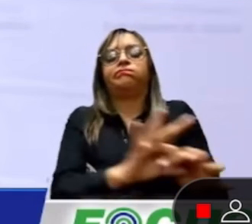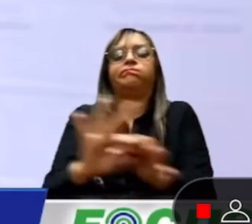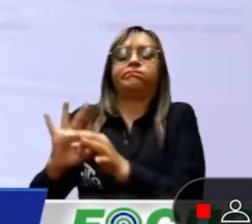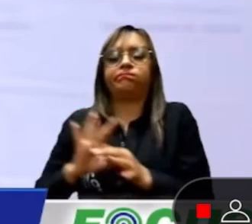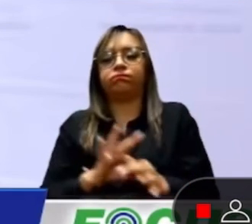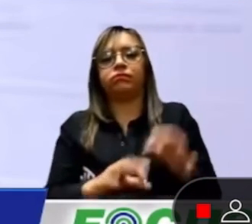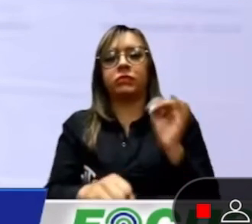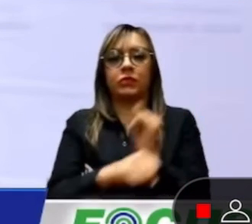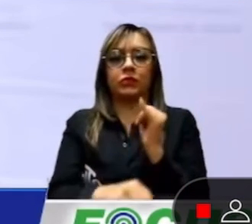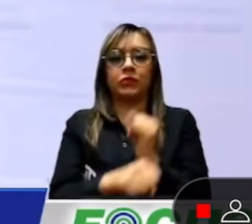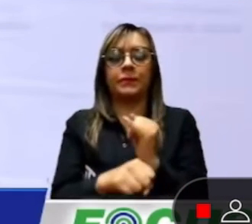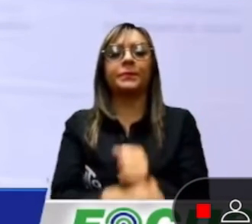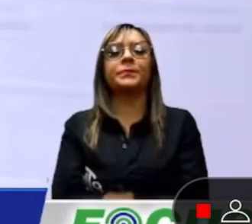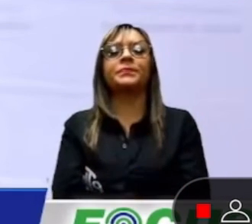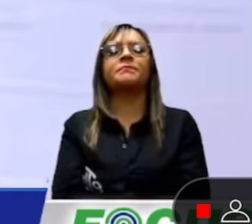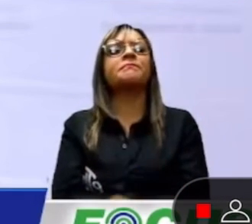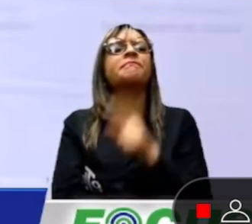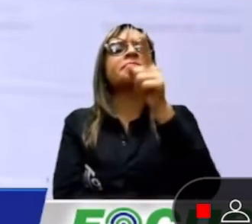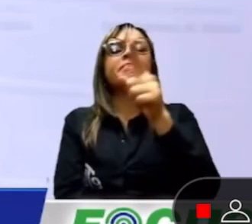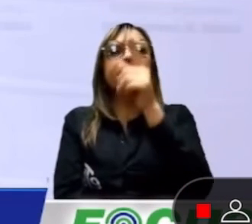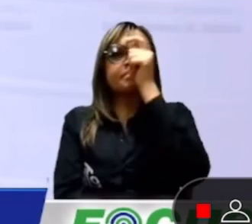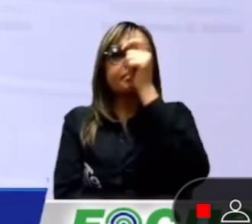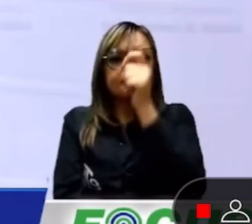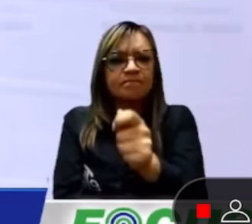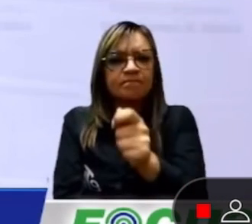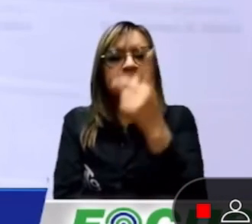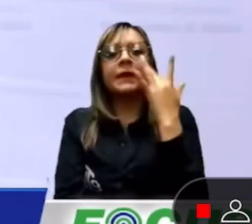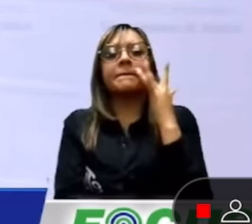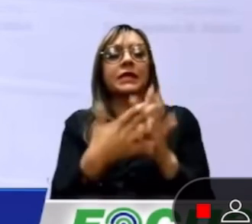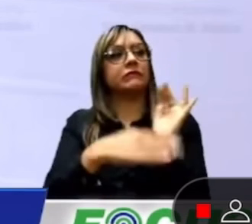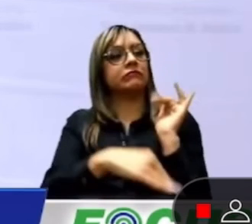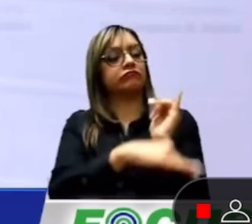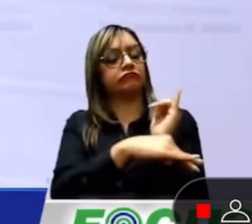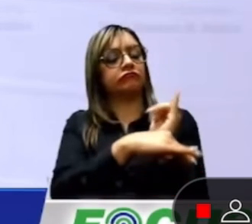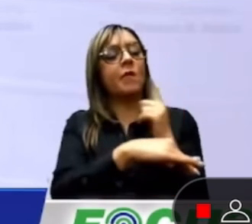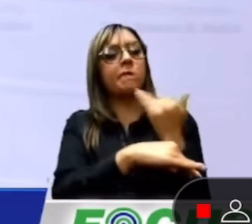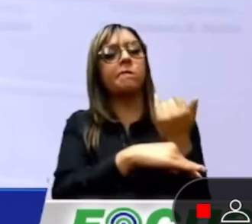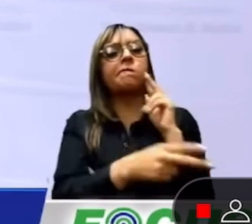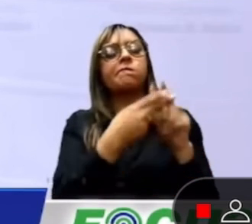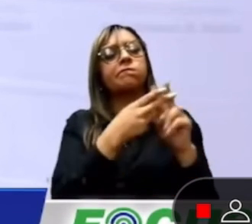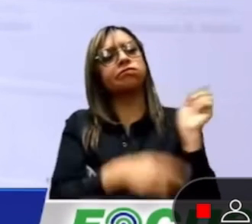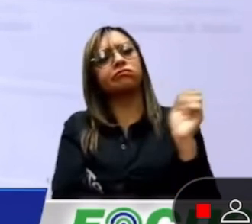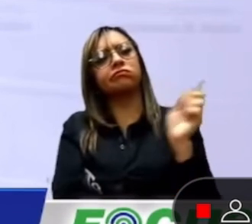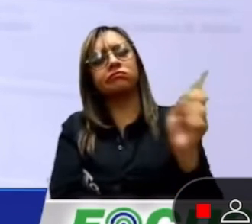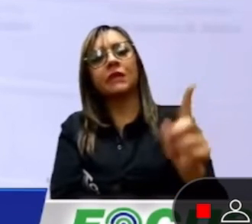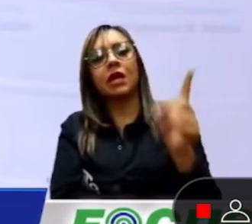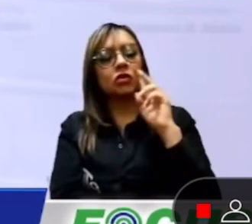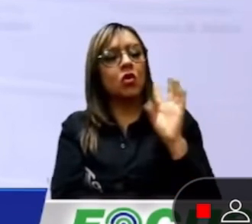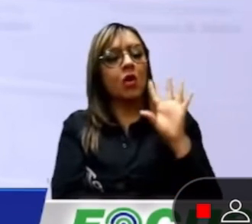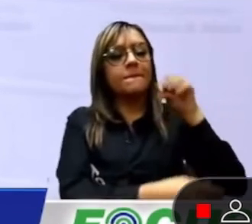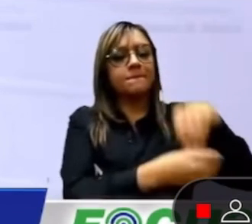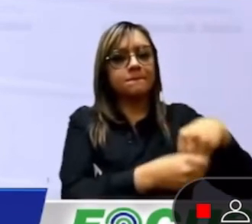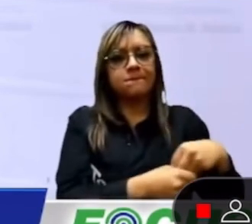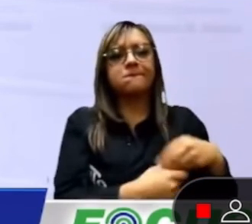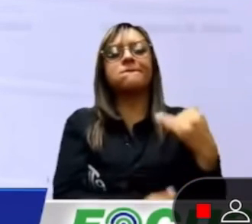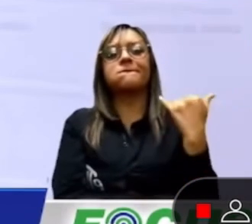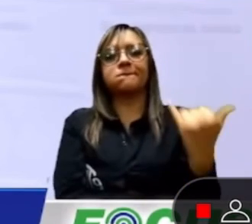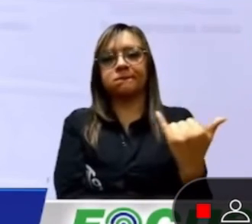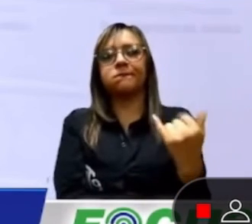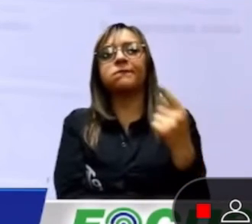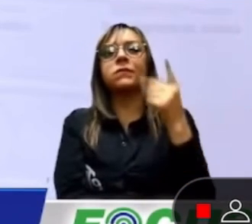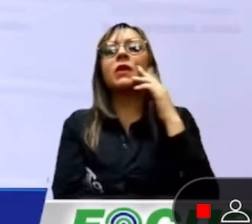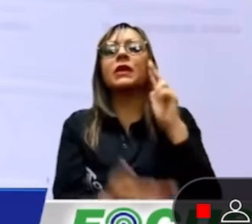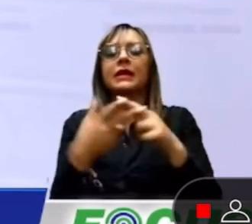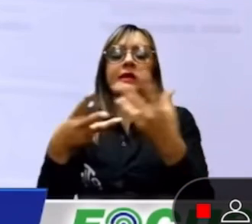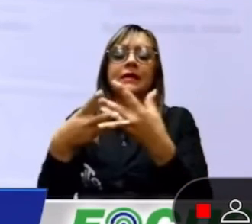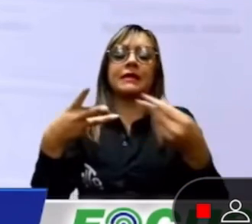instituciones me voy a referir con su Venia a la institucionalidad que conozco de y de la que he hecho parte que es